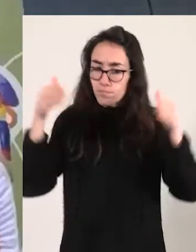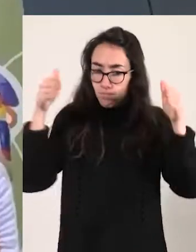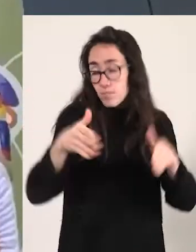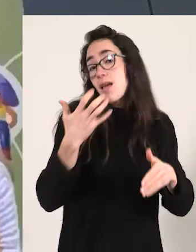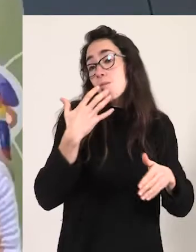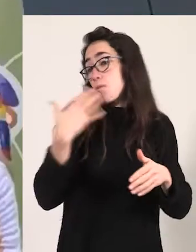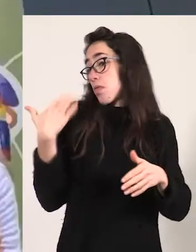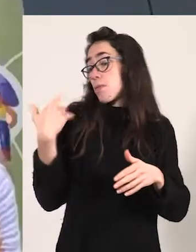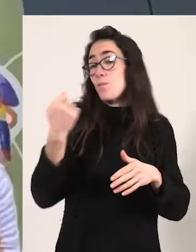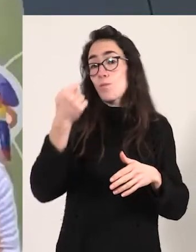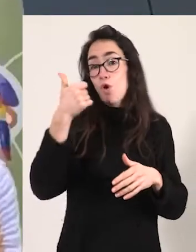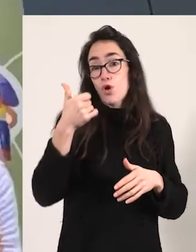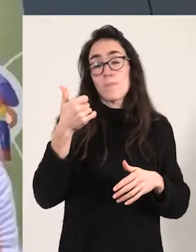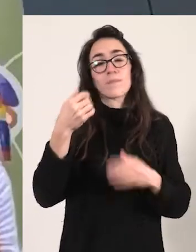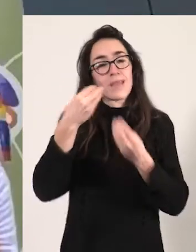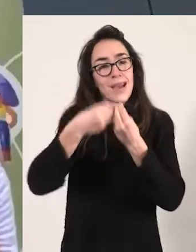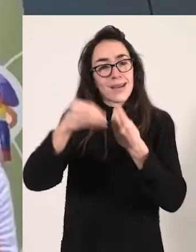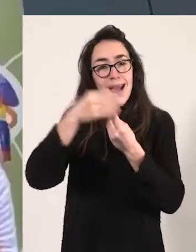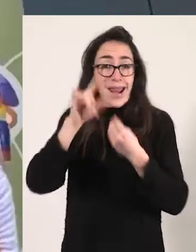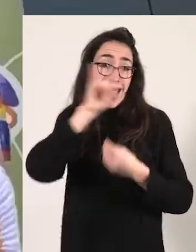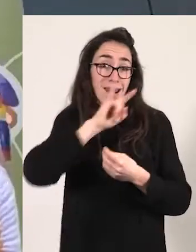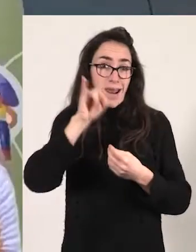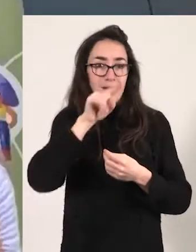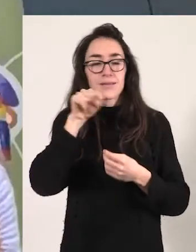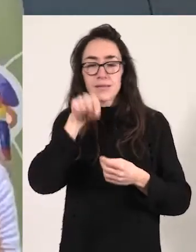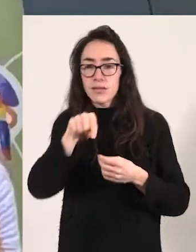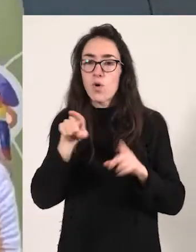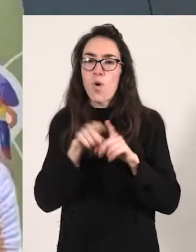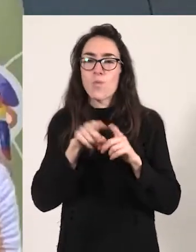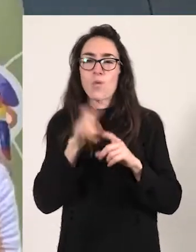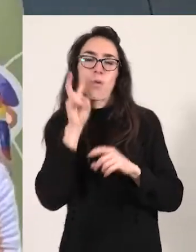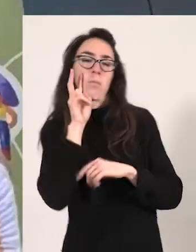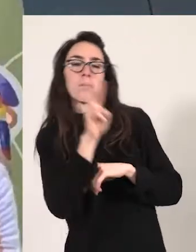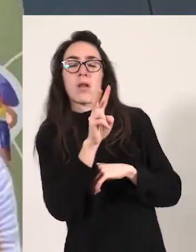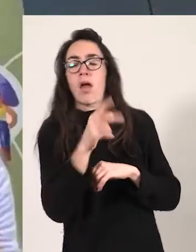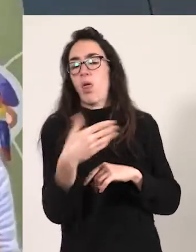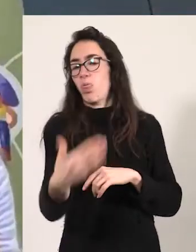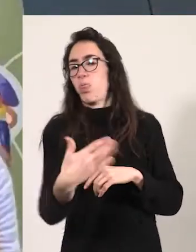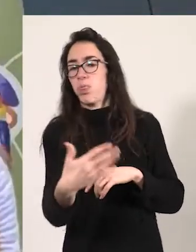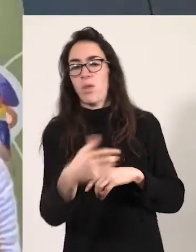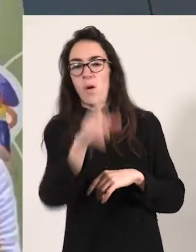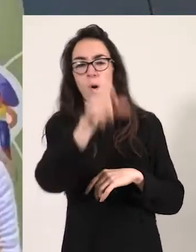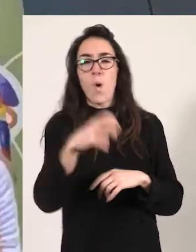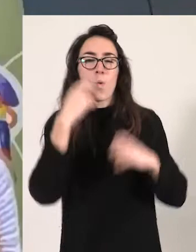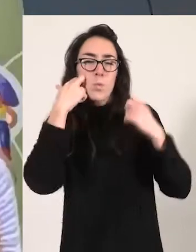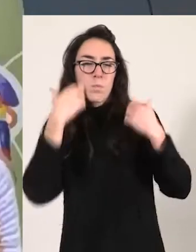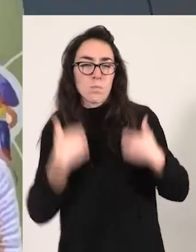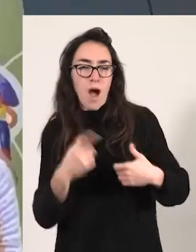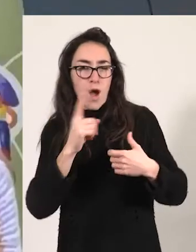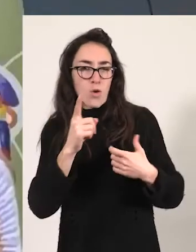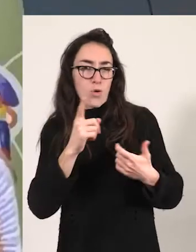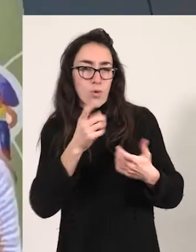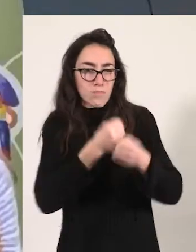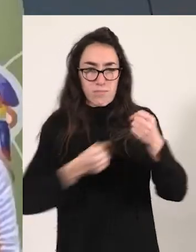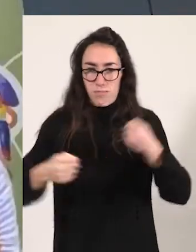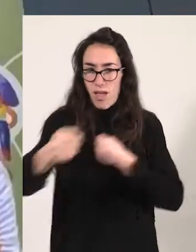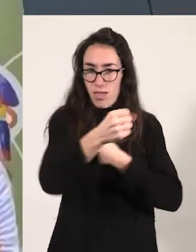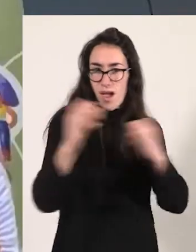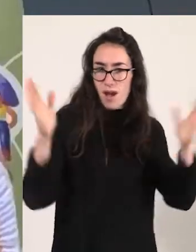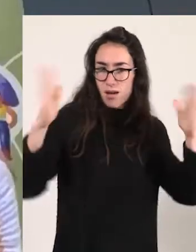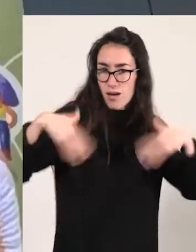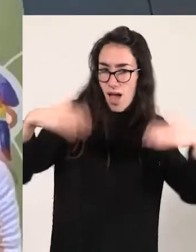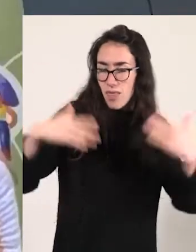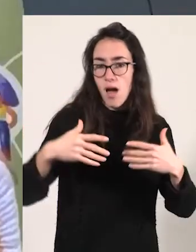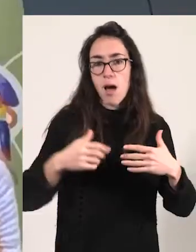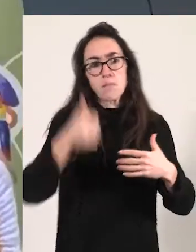gran diferencia. Ponemos el foco en lo que ha pasado en Canarias recientemente, con esa mirada, yo diría, deshumanizada a las personas que llegan a